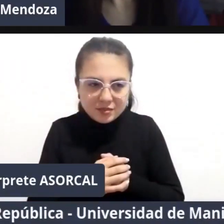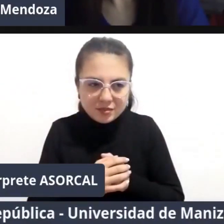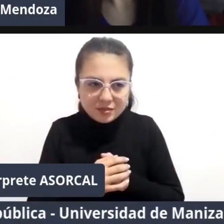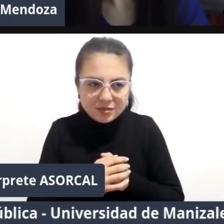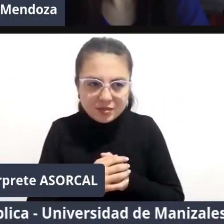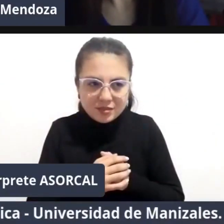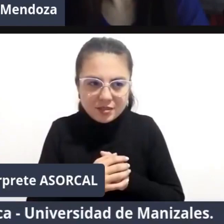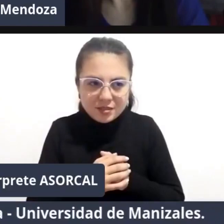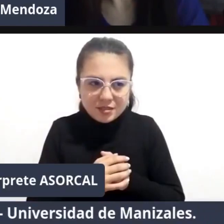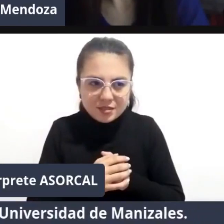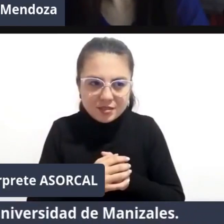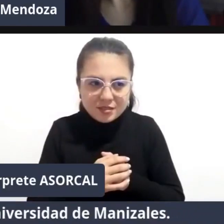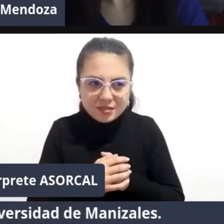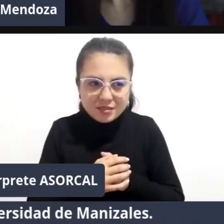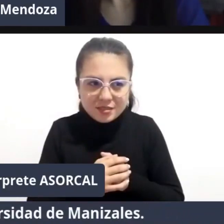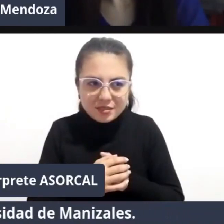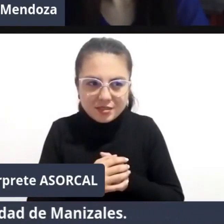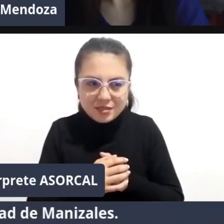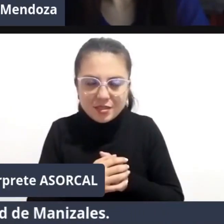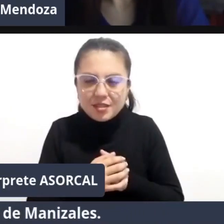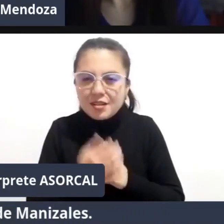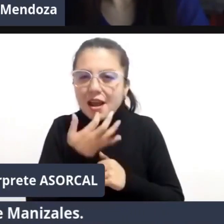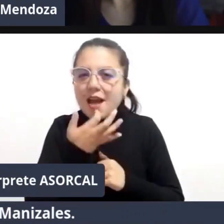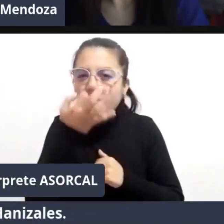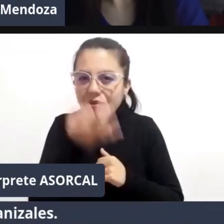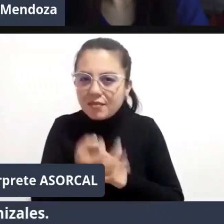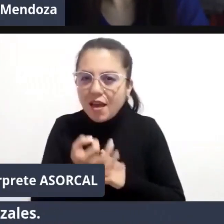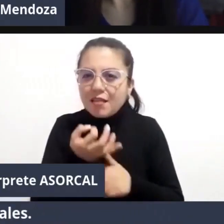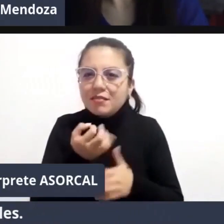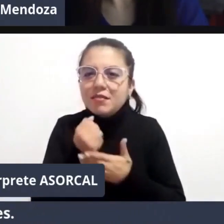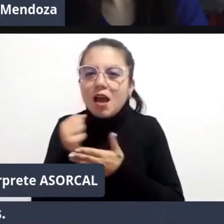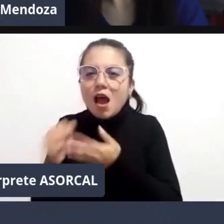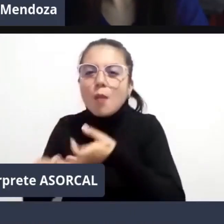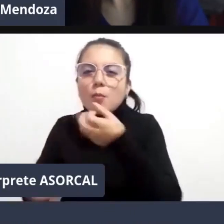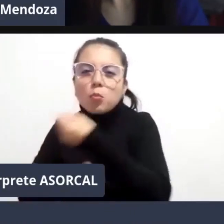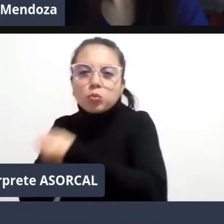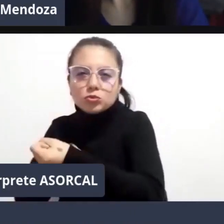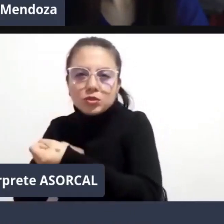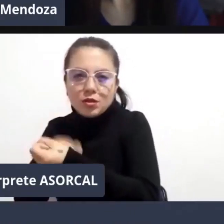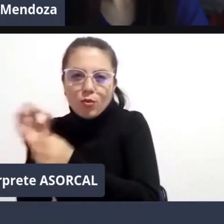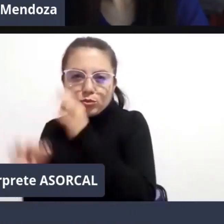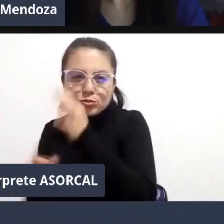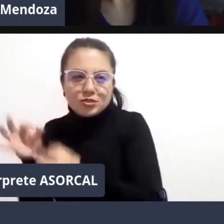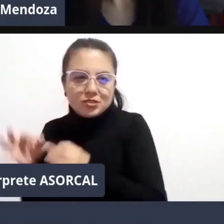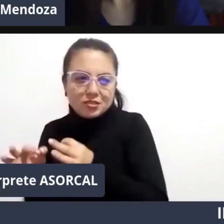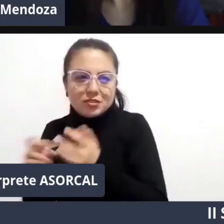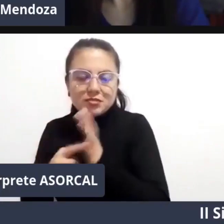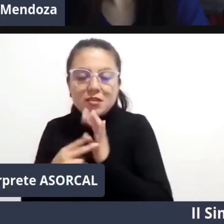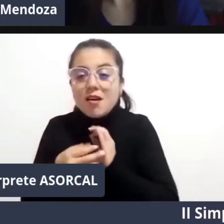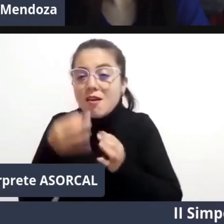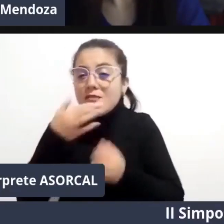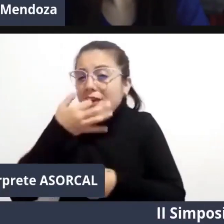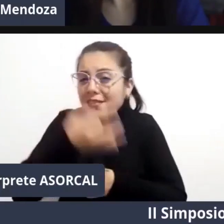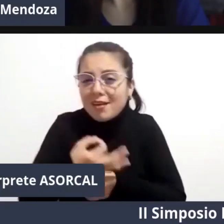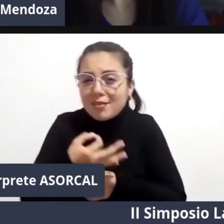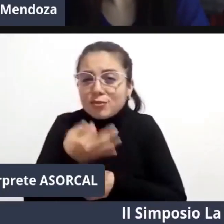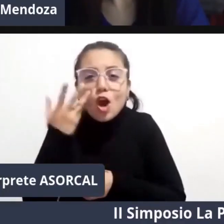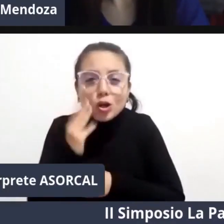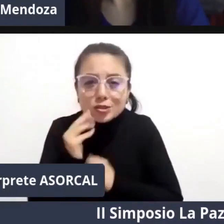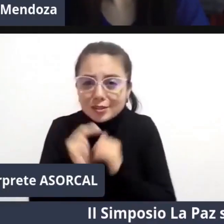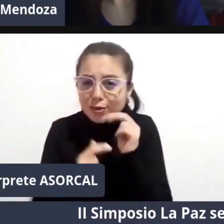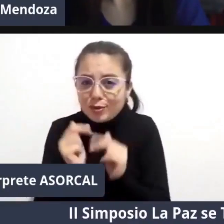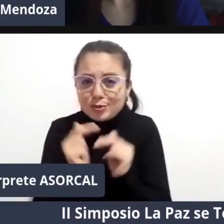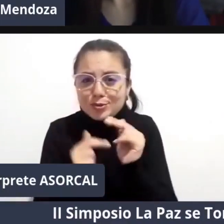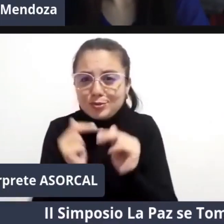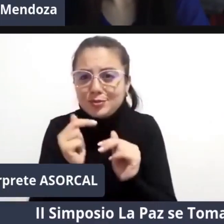añadir, no solo es obra de la justicia, también es un quehacer permanente. O sea, se construye todos los días. No es que es un estadio al